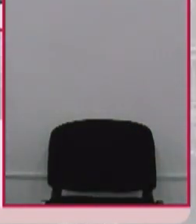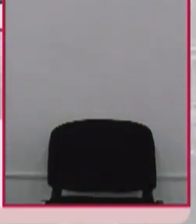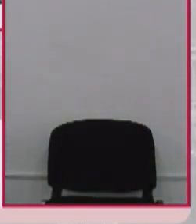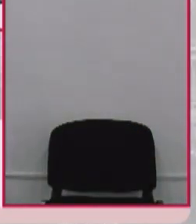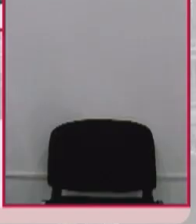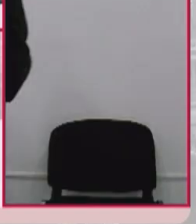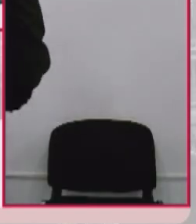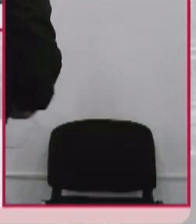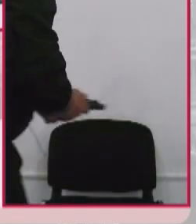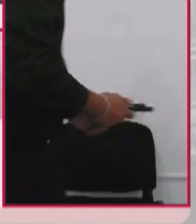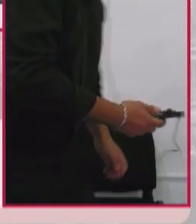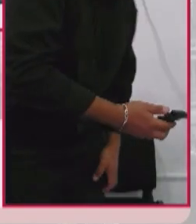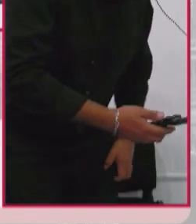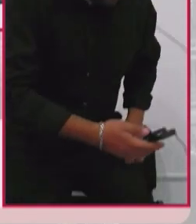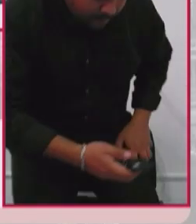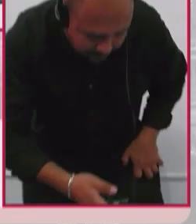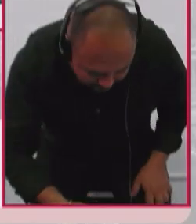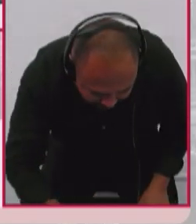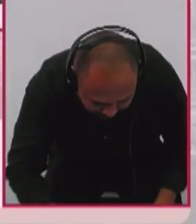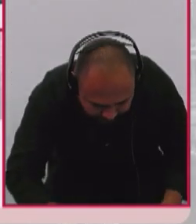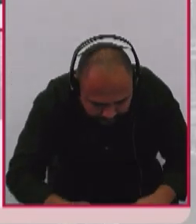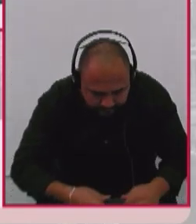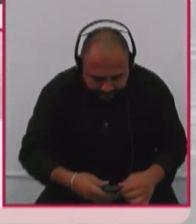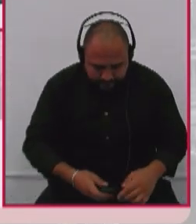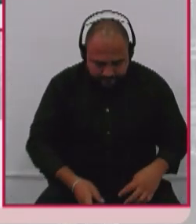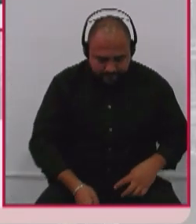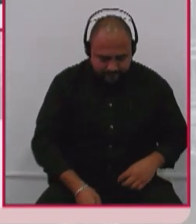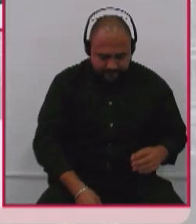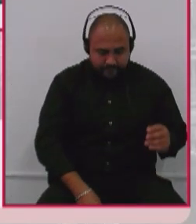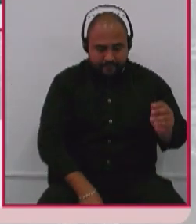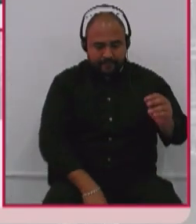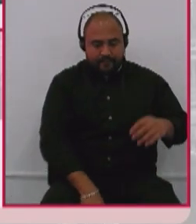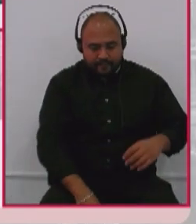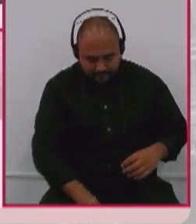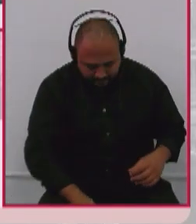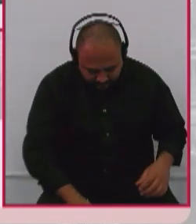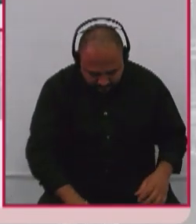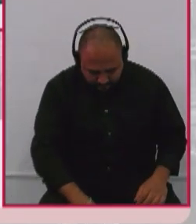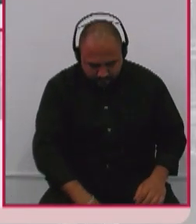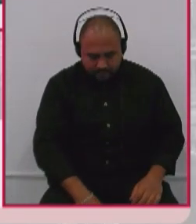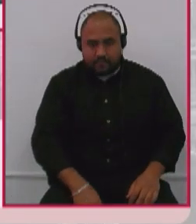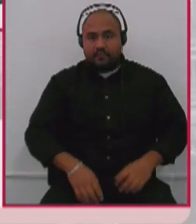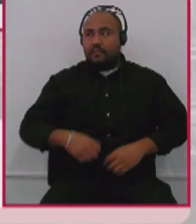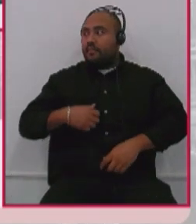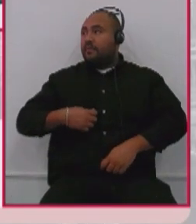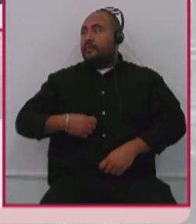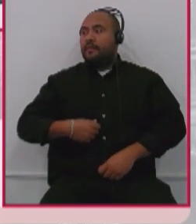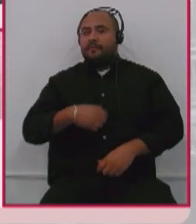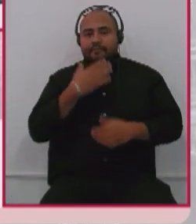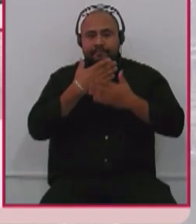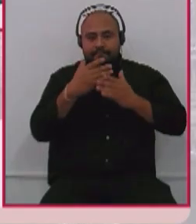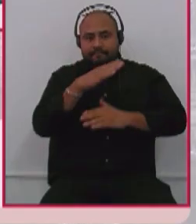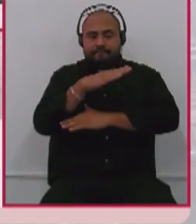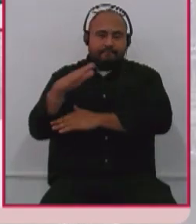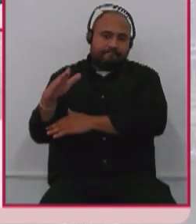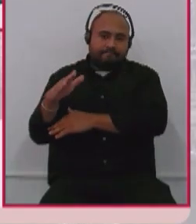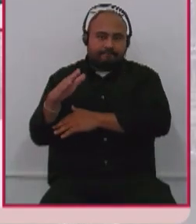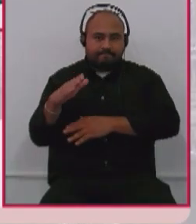Buenas tardes. Gracias a Fabio primero porque ha hecho la parte dura y difícil y me deja la parte más sencilla para explicar.